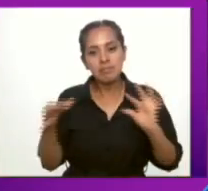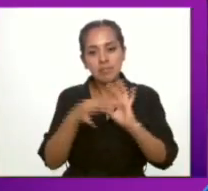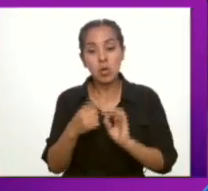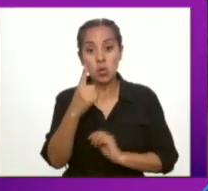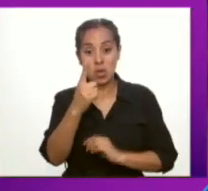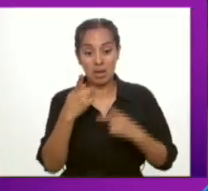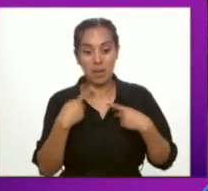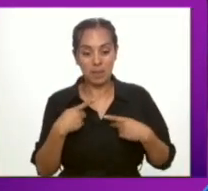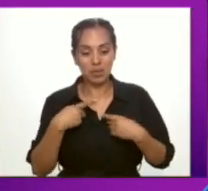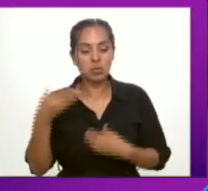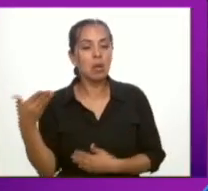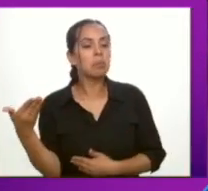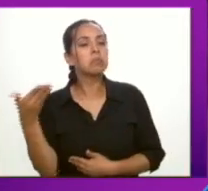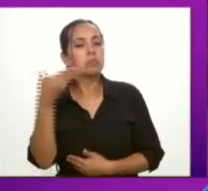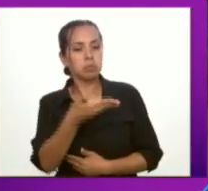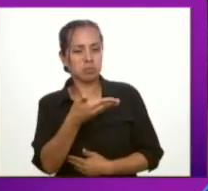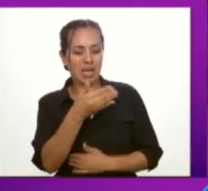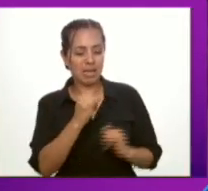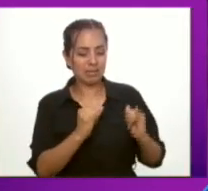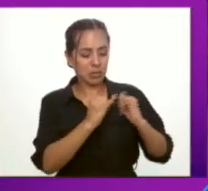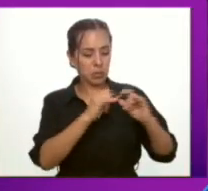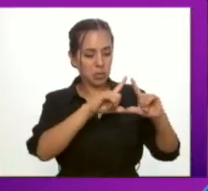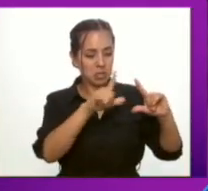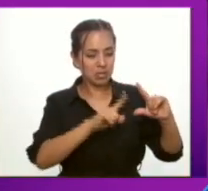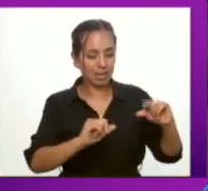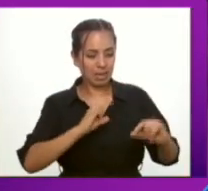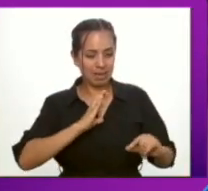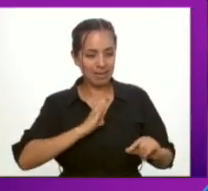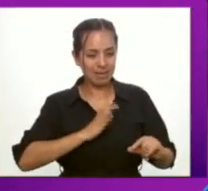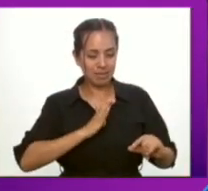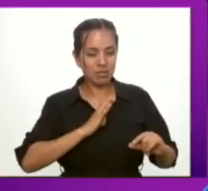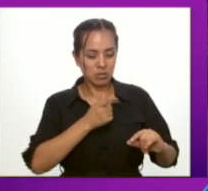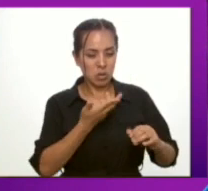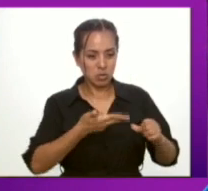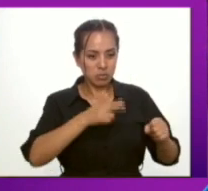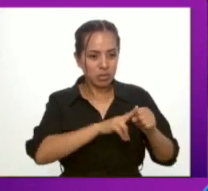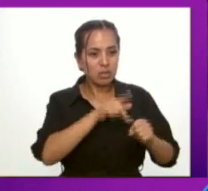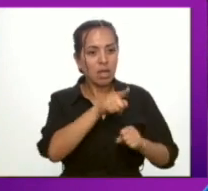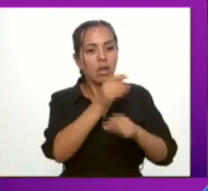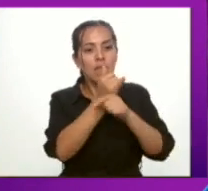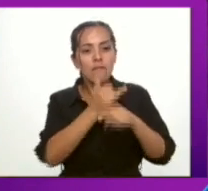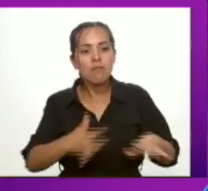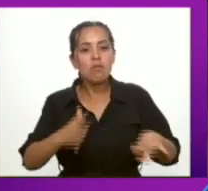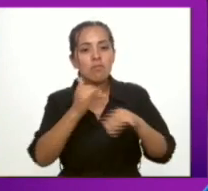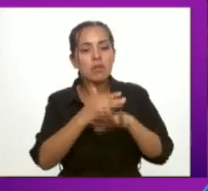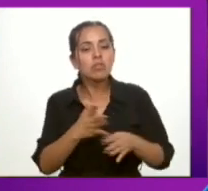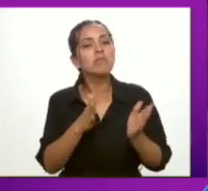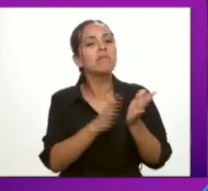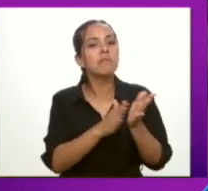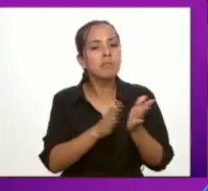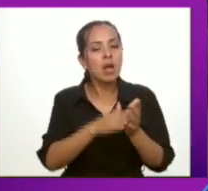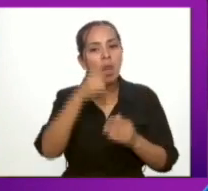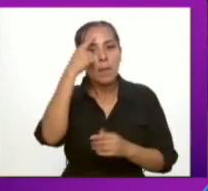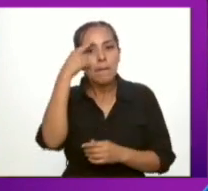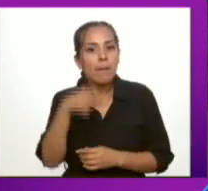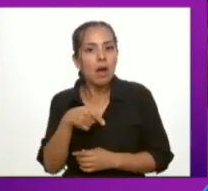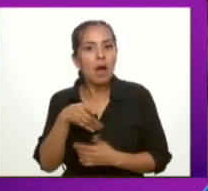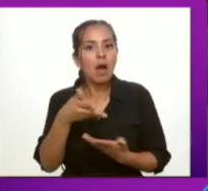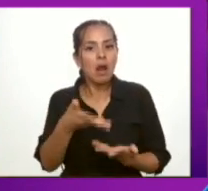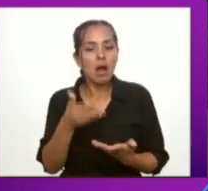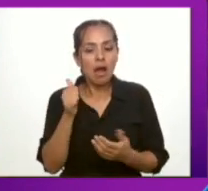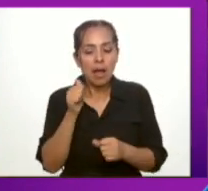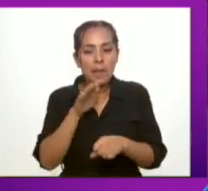una persona solicitó al Instituto Nacional de cancerología la información documental que de cuenta de la